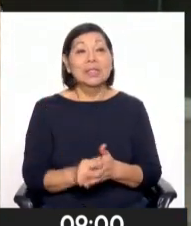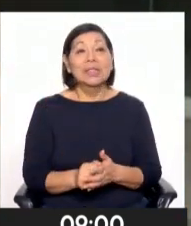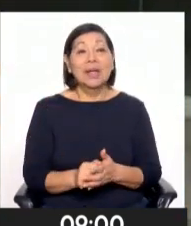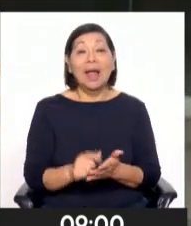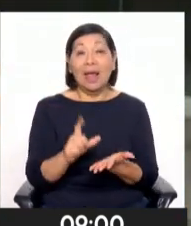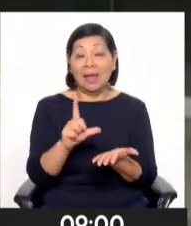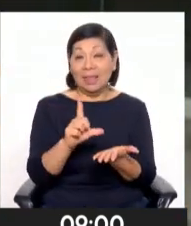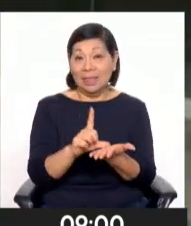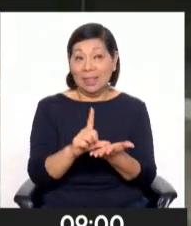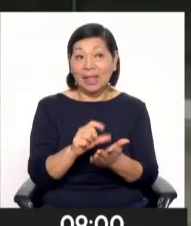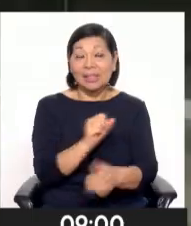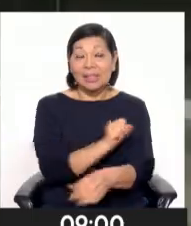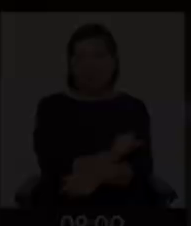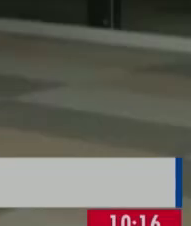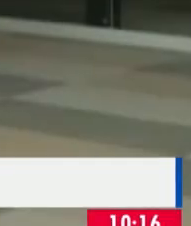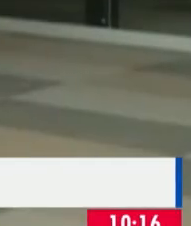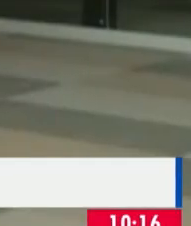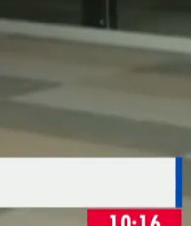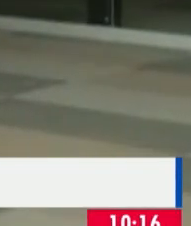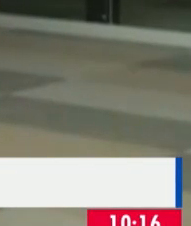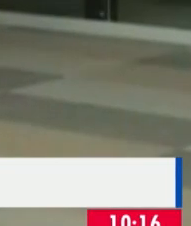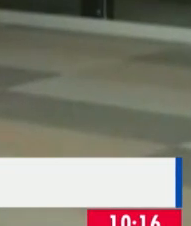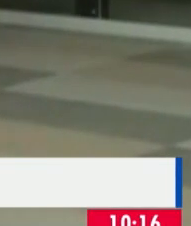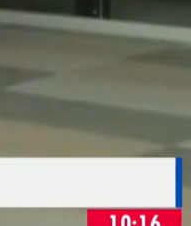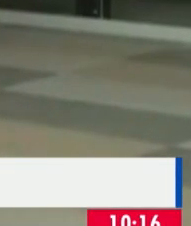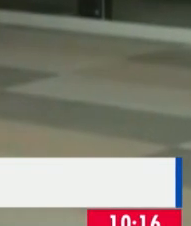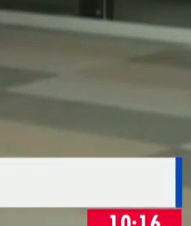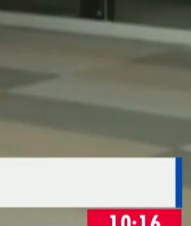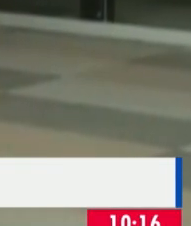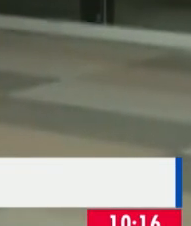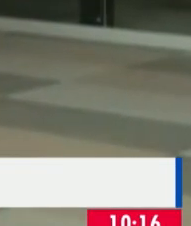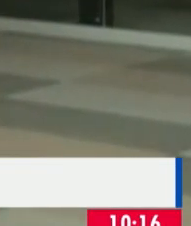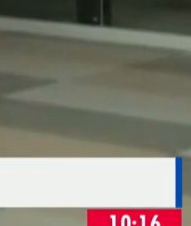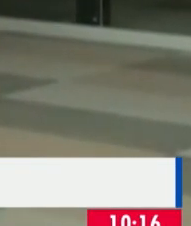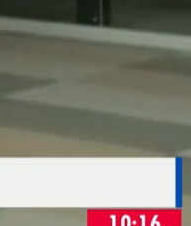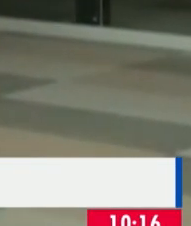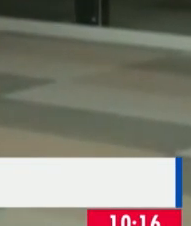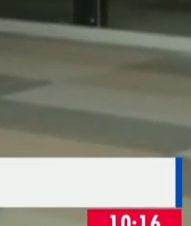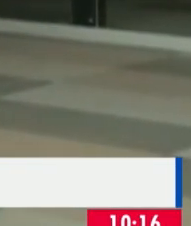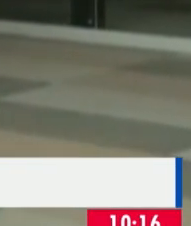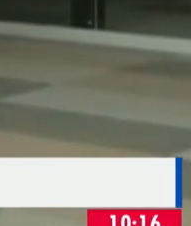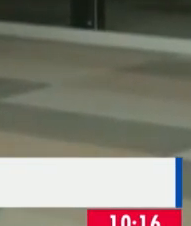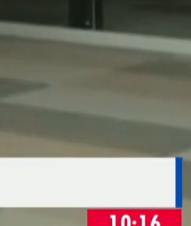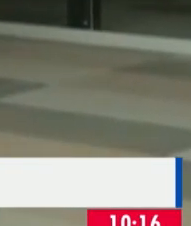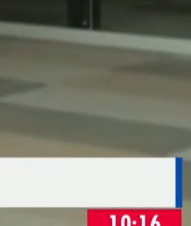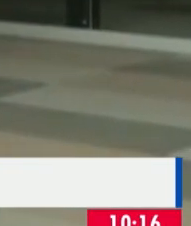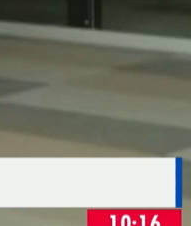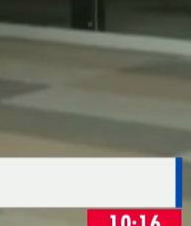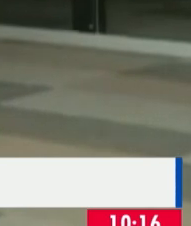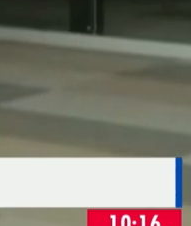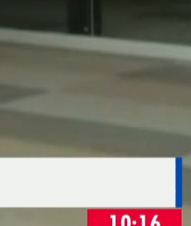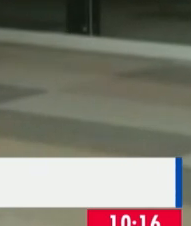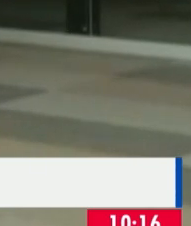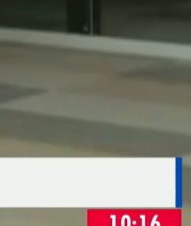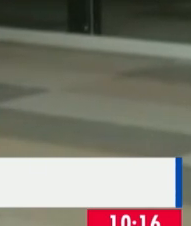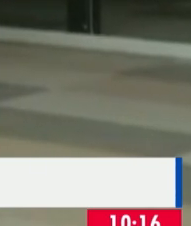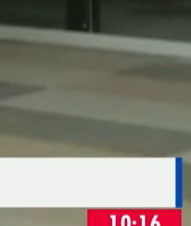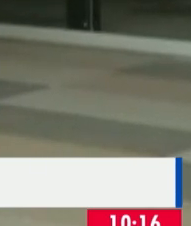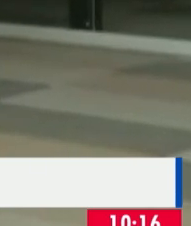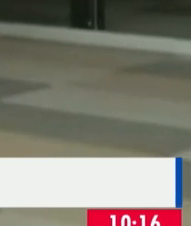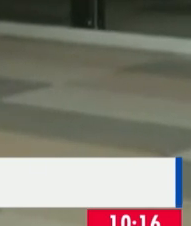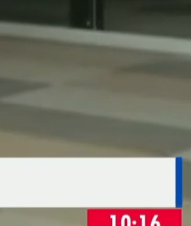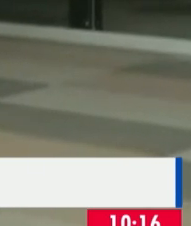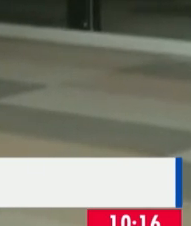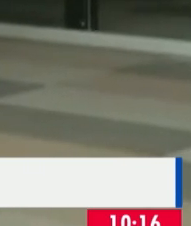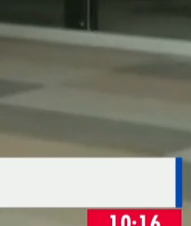de Lima en San Borja adelante como habíamos anunciado previamente a partir del once de agosto se va a celebrar aquí en Lima